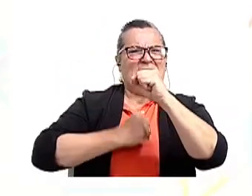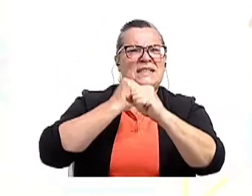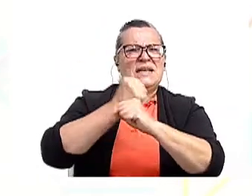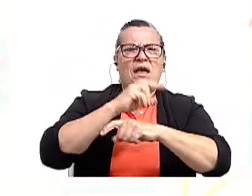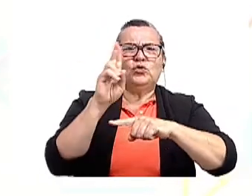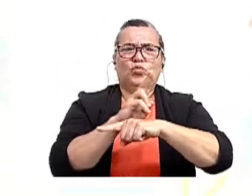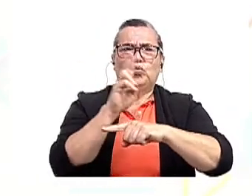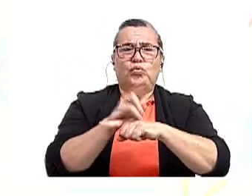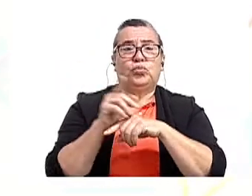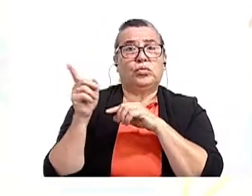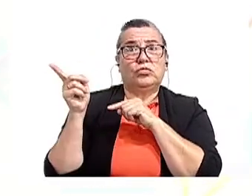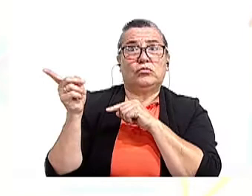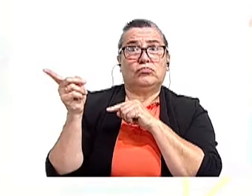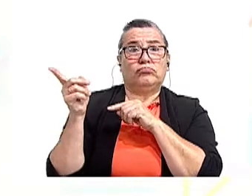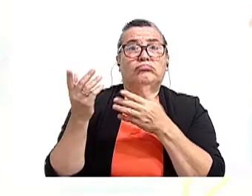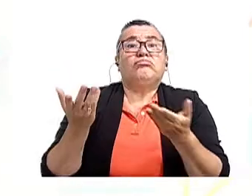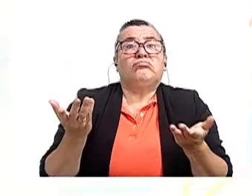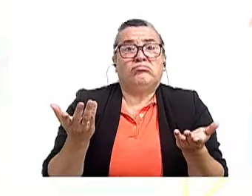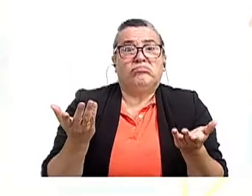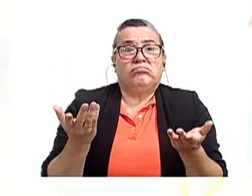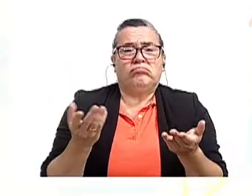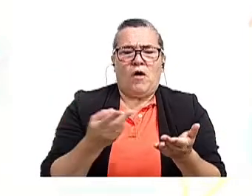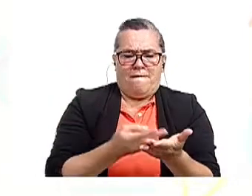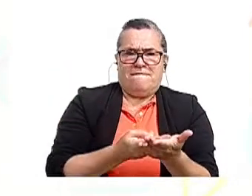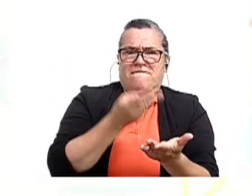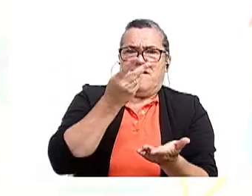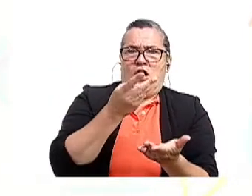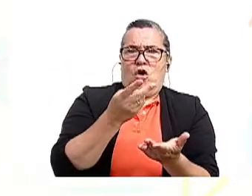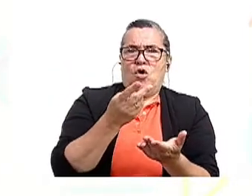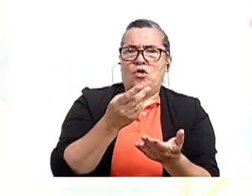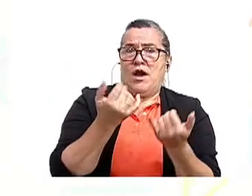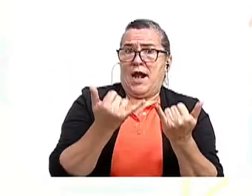Este equipo de cómputo, su valor actual es de